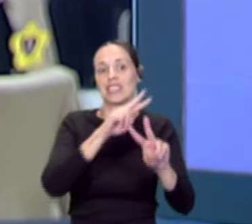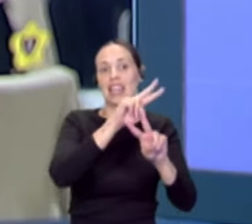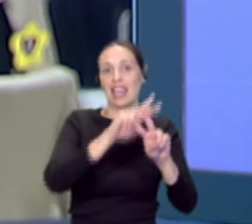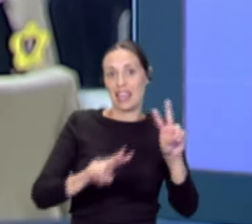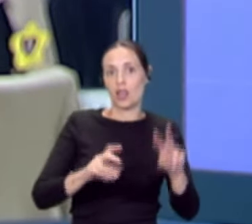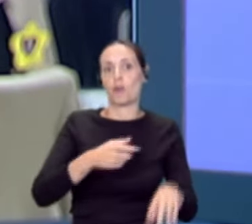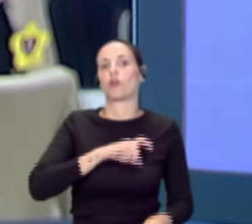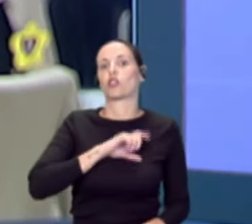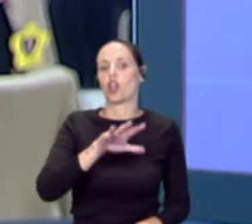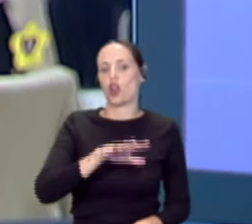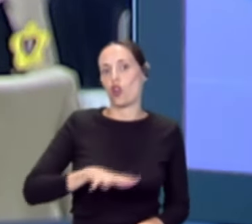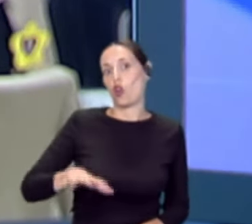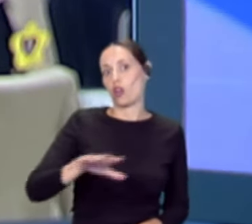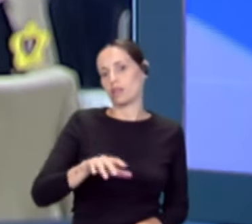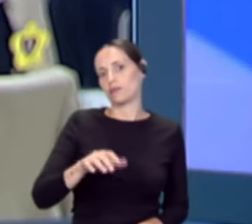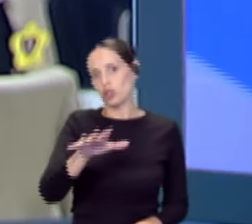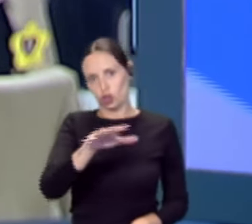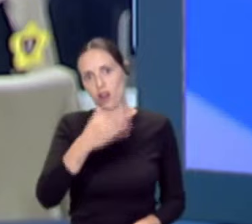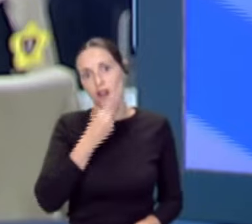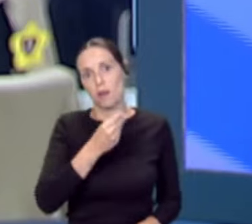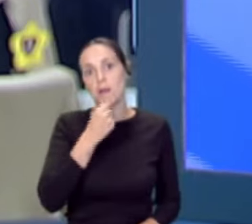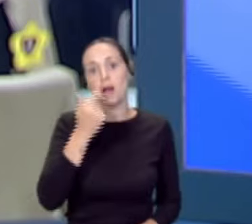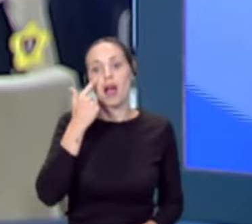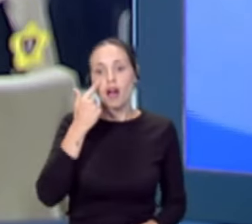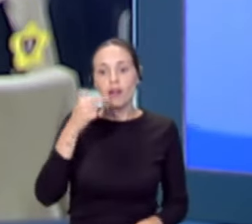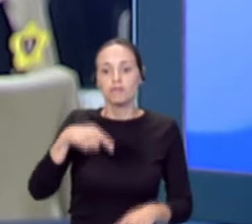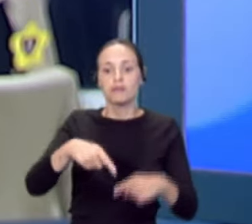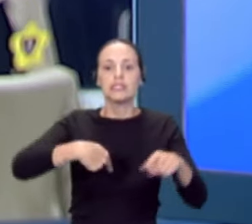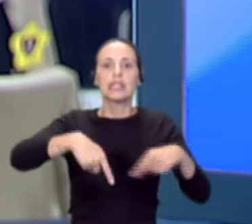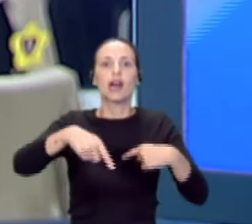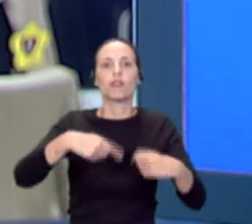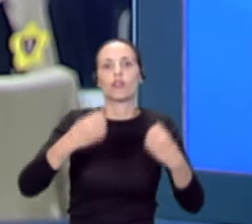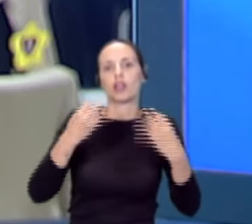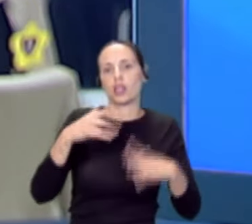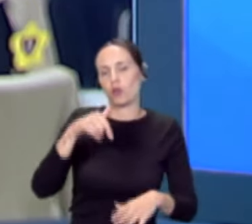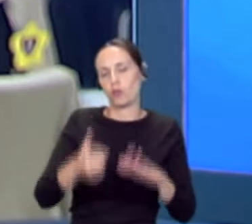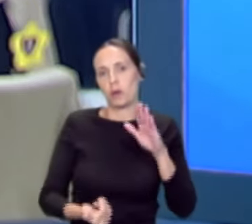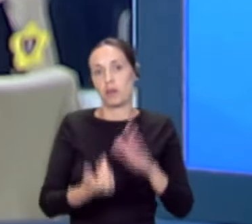local de Las Palmas, de cómo está el tráfico, Pilar, a esta hora de la mañana por esa avería.